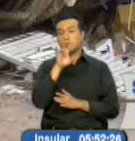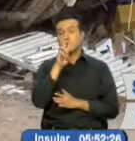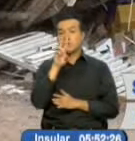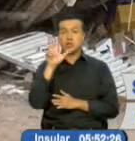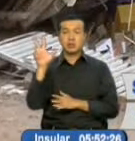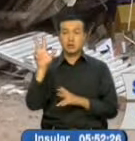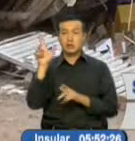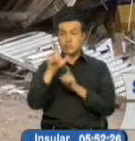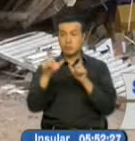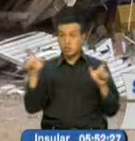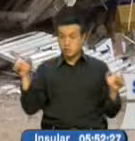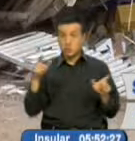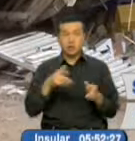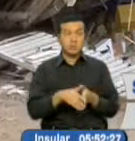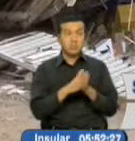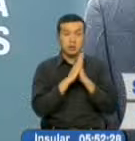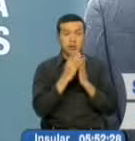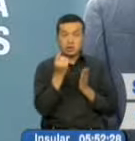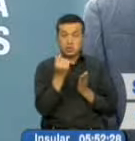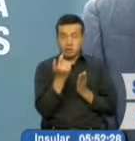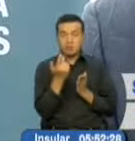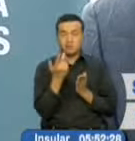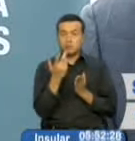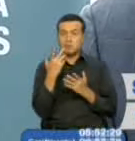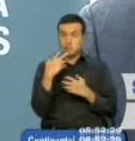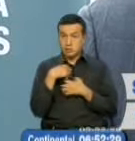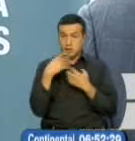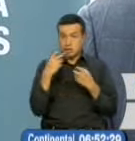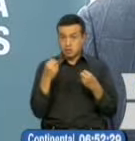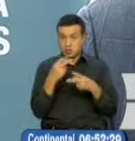39.863 casos de reclamaciones de los afectados. De esos,